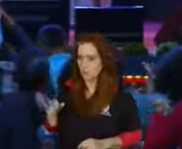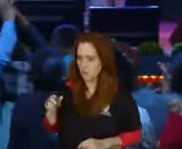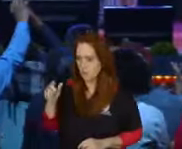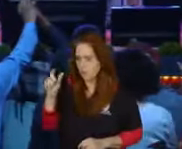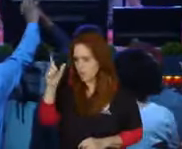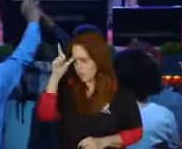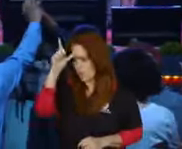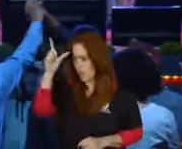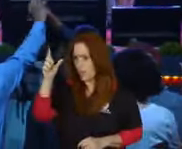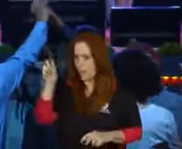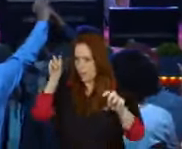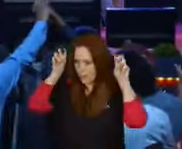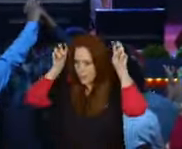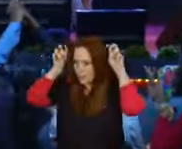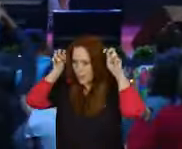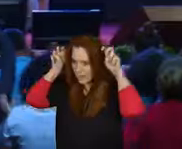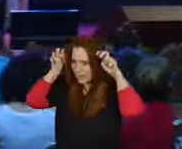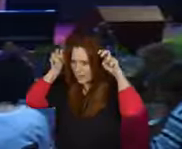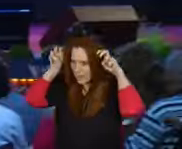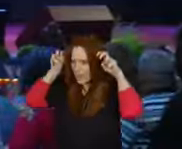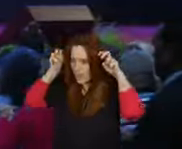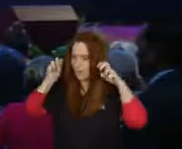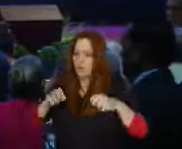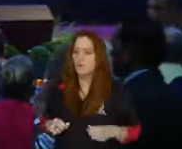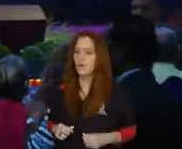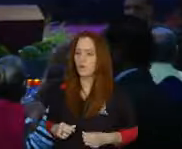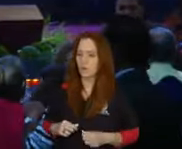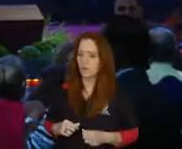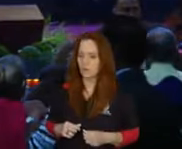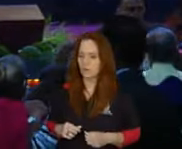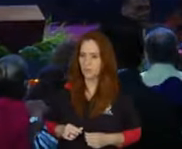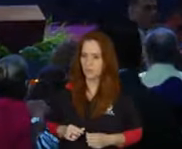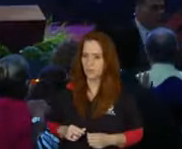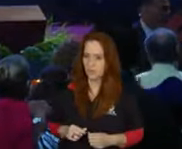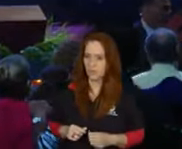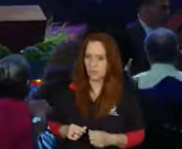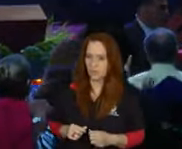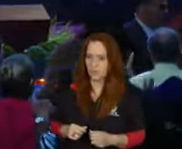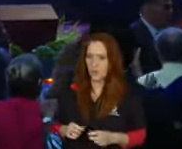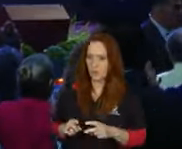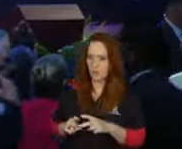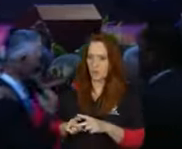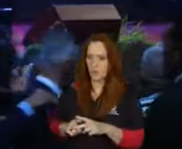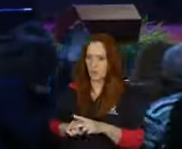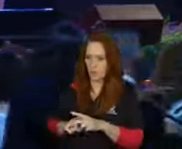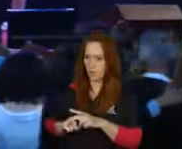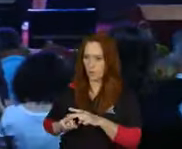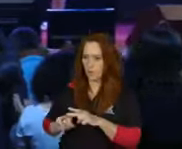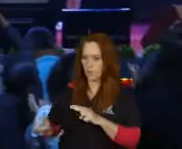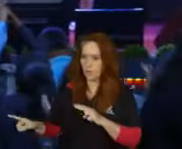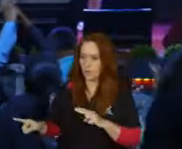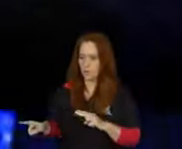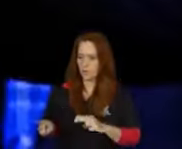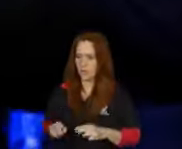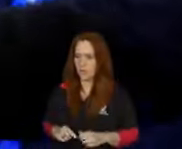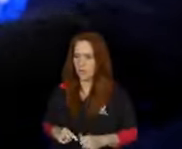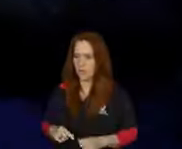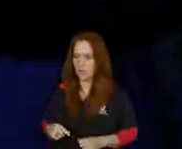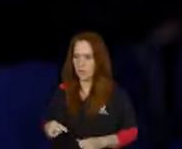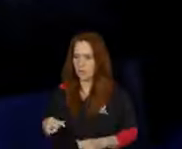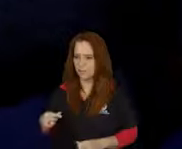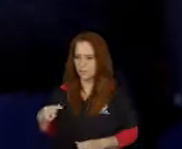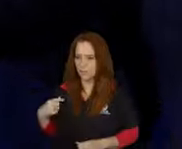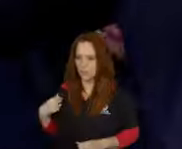expuesto. El padre de la mentira, huye de aquellos que se someten al Señor. Resistimos toda,